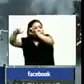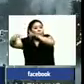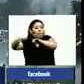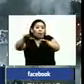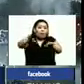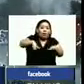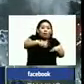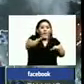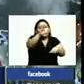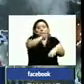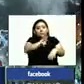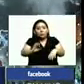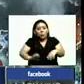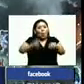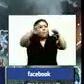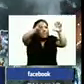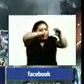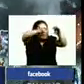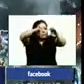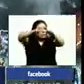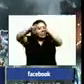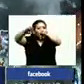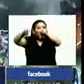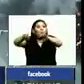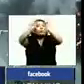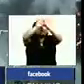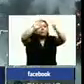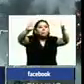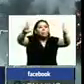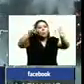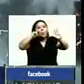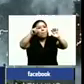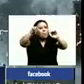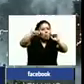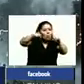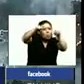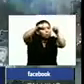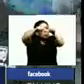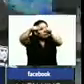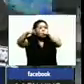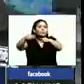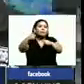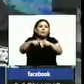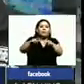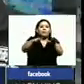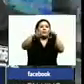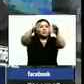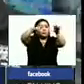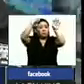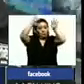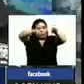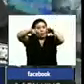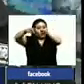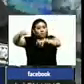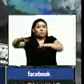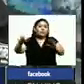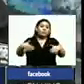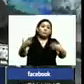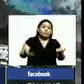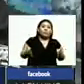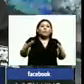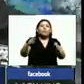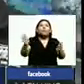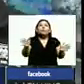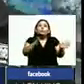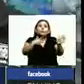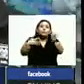puntos Inclusive Podrían ser más intensas Los acumulados No se espera que sean muchos Pero si van a haber Algunas precipitaciones En el país A todo esto Un